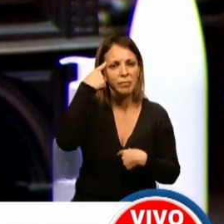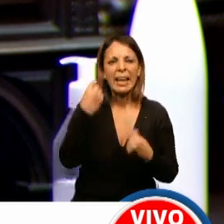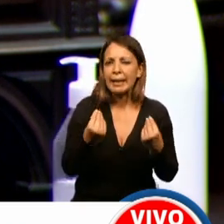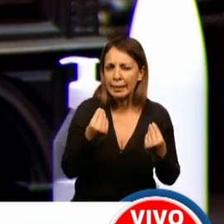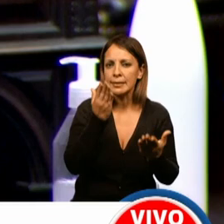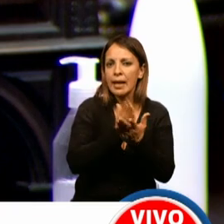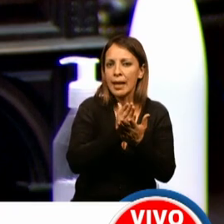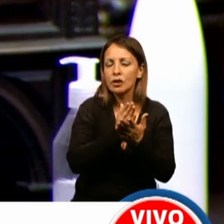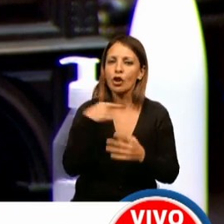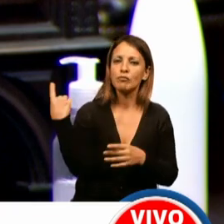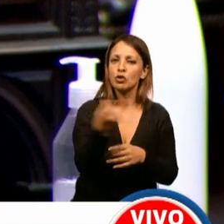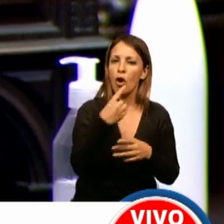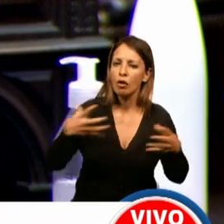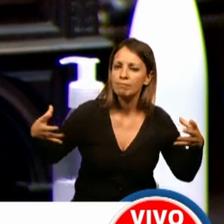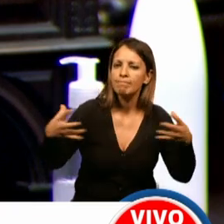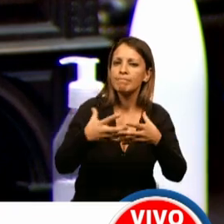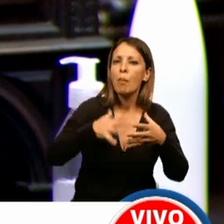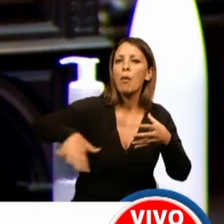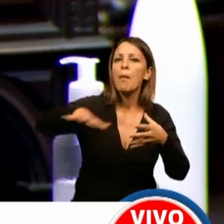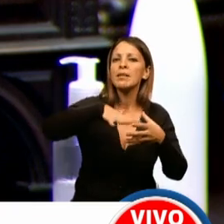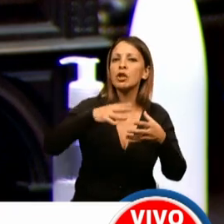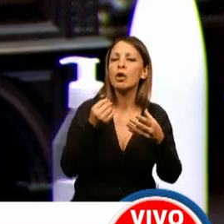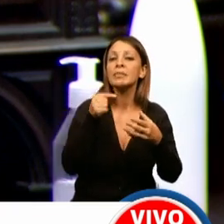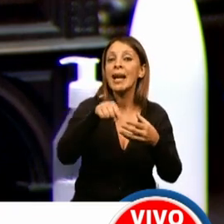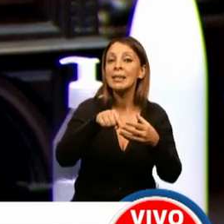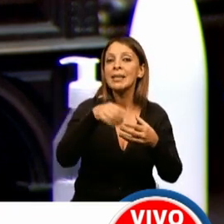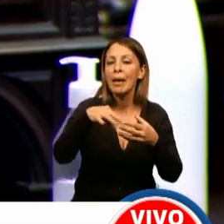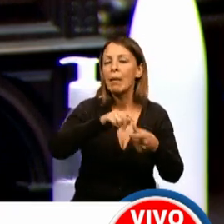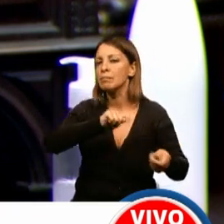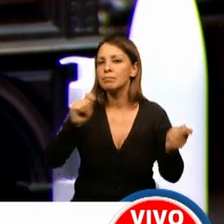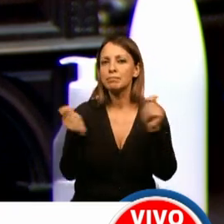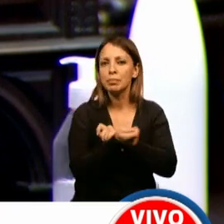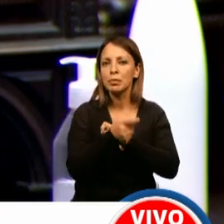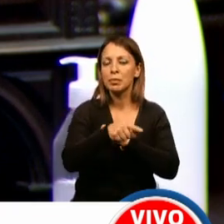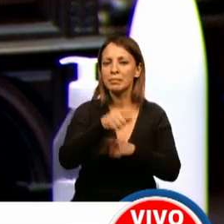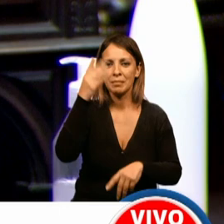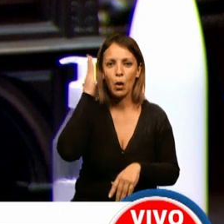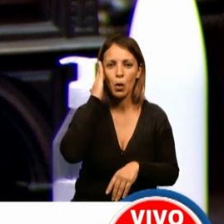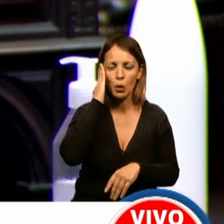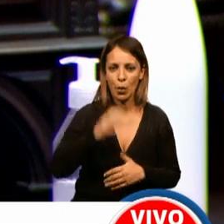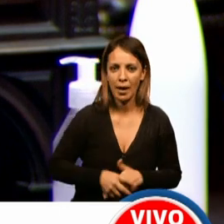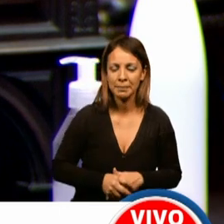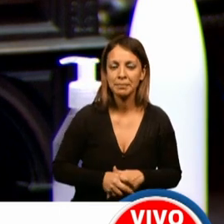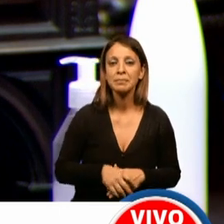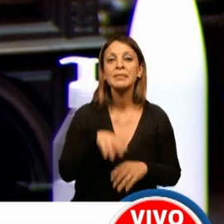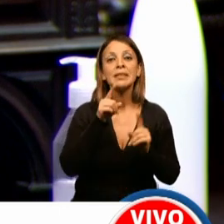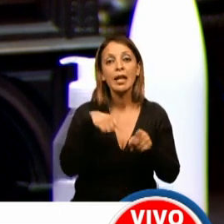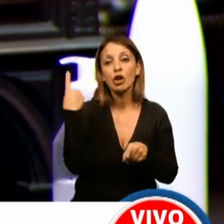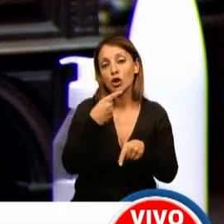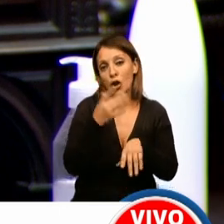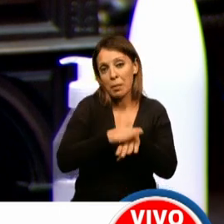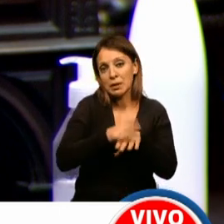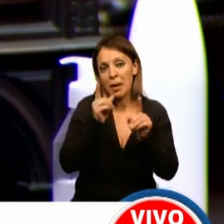por parte de toda la población y es ahí este cambio cultural y esta transformación de la cual también somos